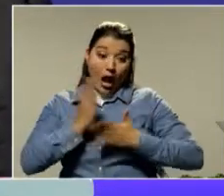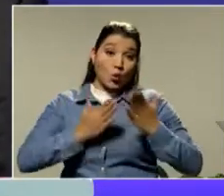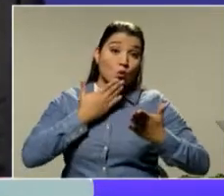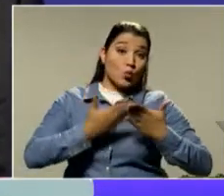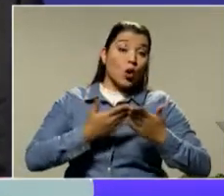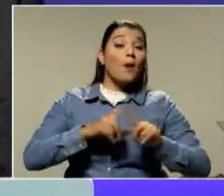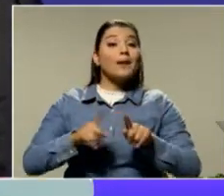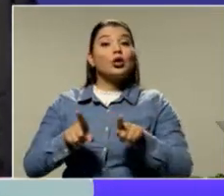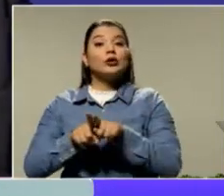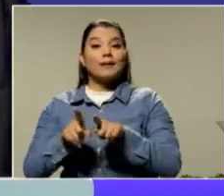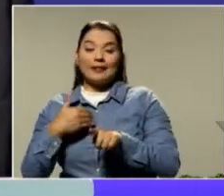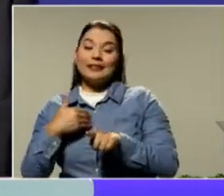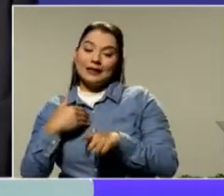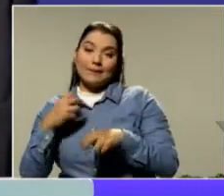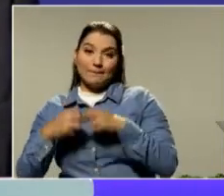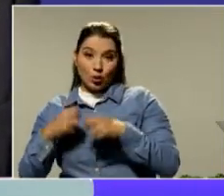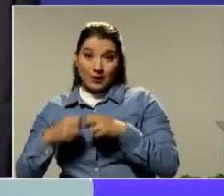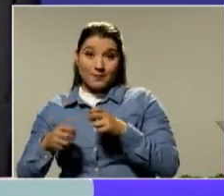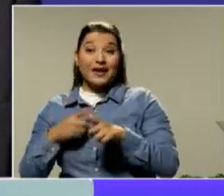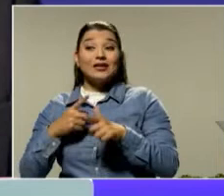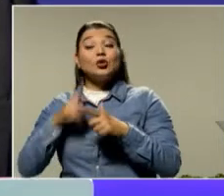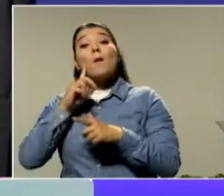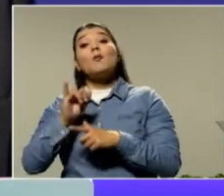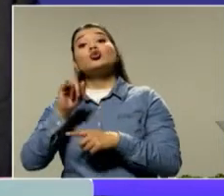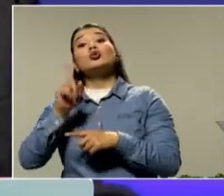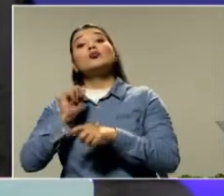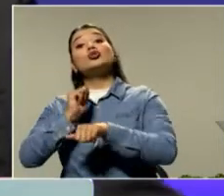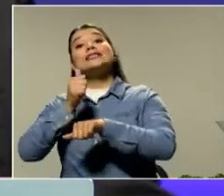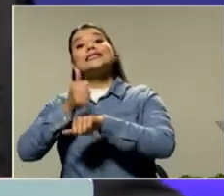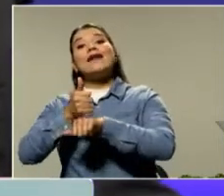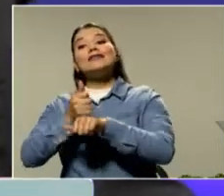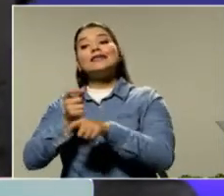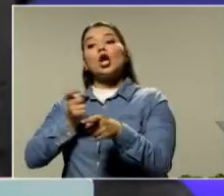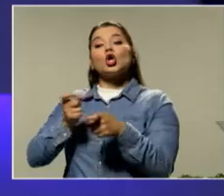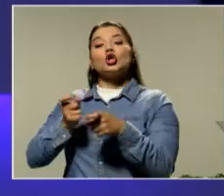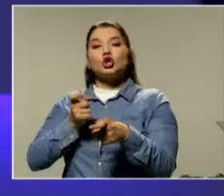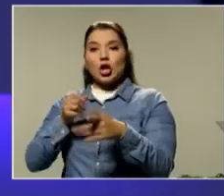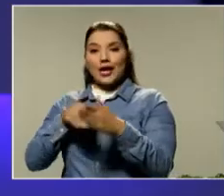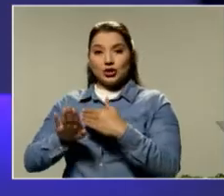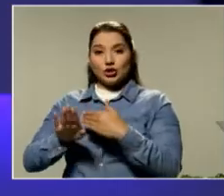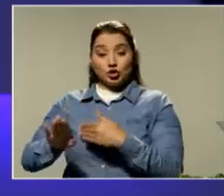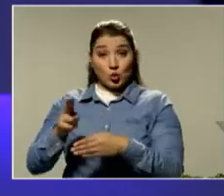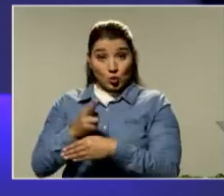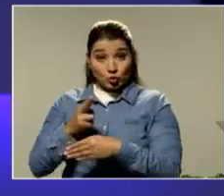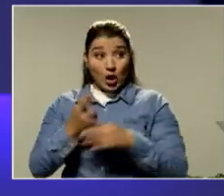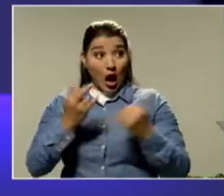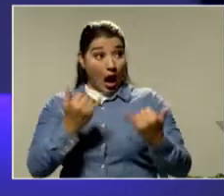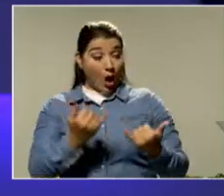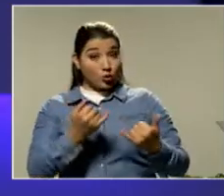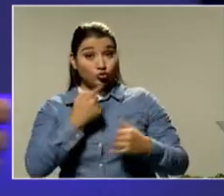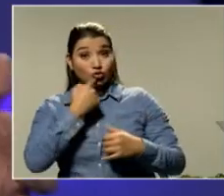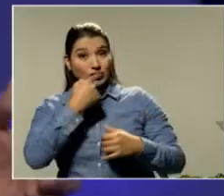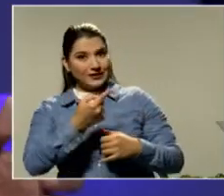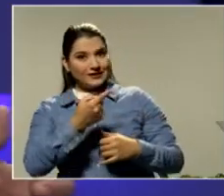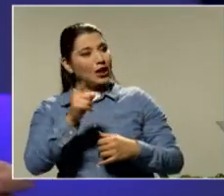problemas. Entonces, de ahí que tenga que haber regulaciones en su uso. Ahora, usted dice, no debería